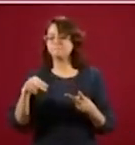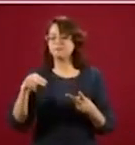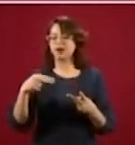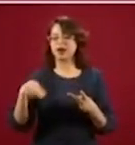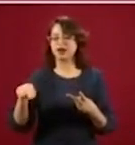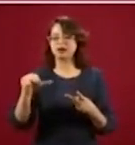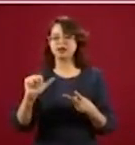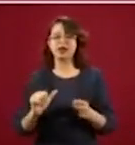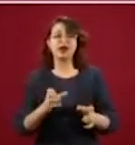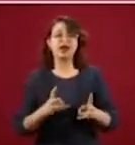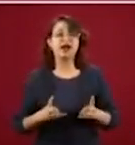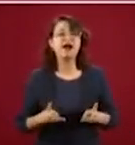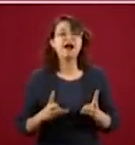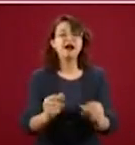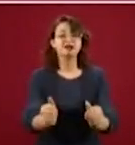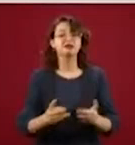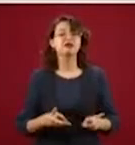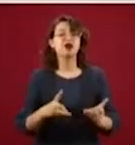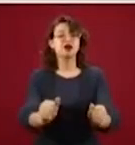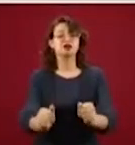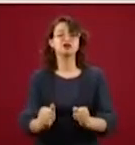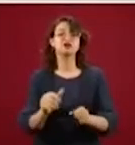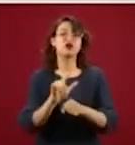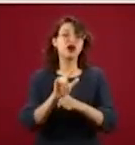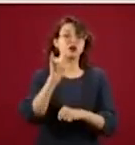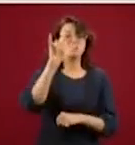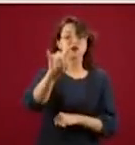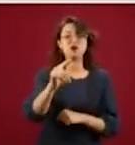100,000 millones de pesos en aviones y en helicópteros.